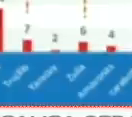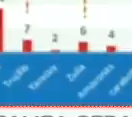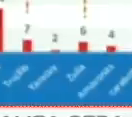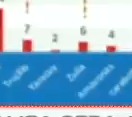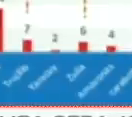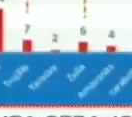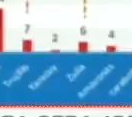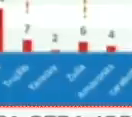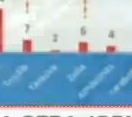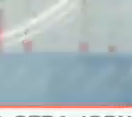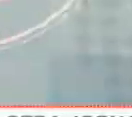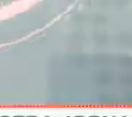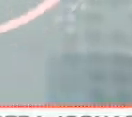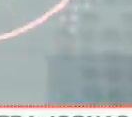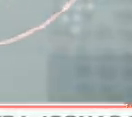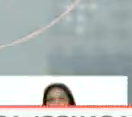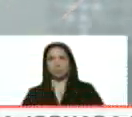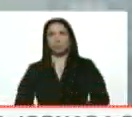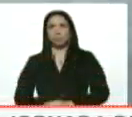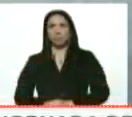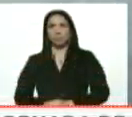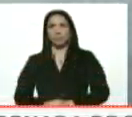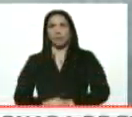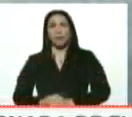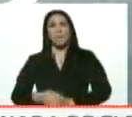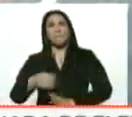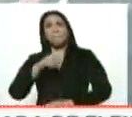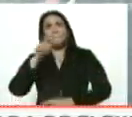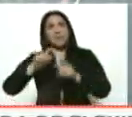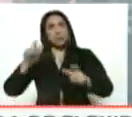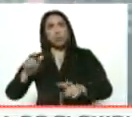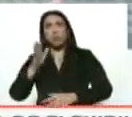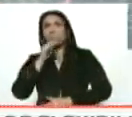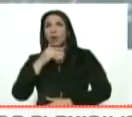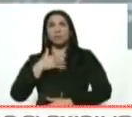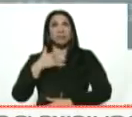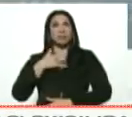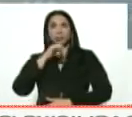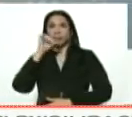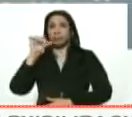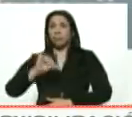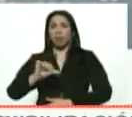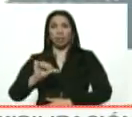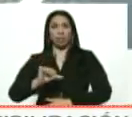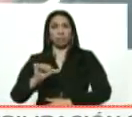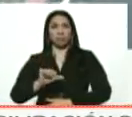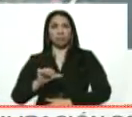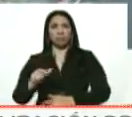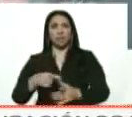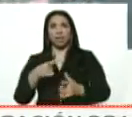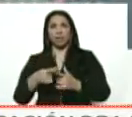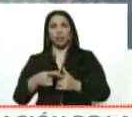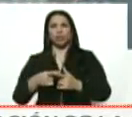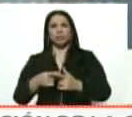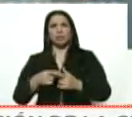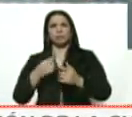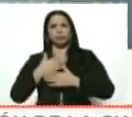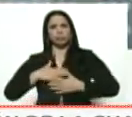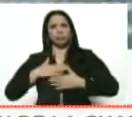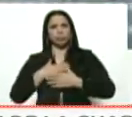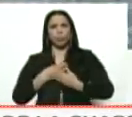casos son o asintomáticos o presentan síntomas leves. Y en tasa de recuperación,